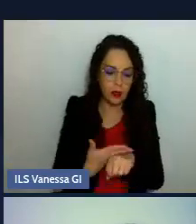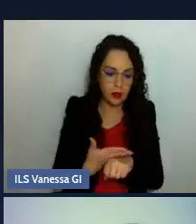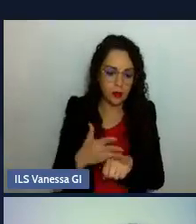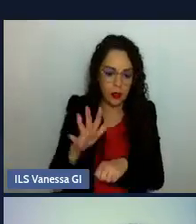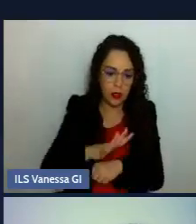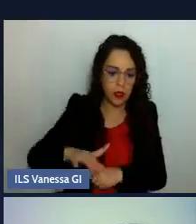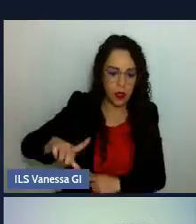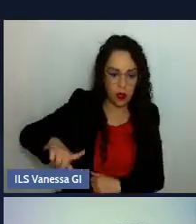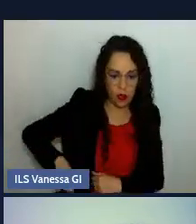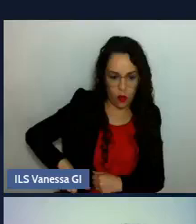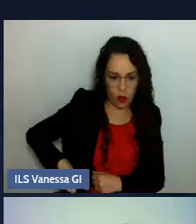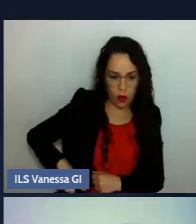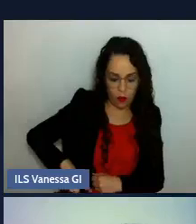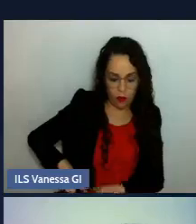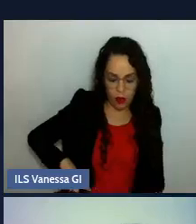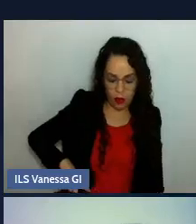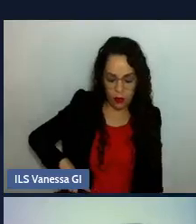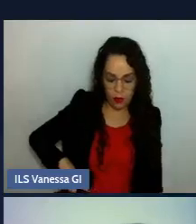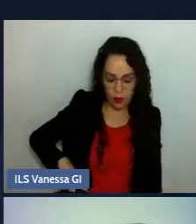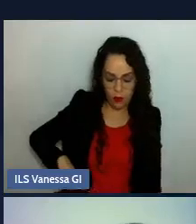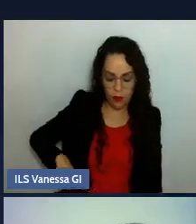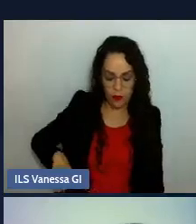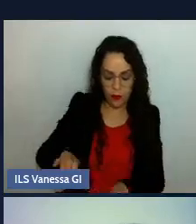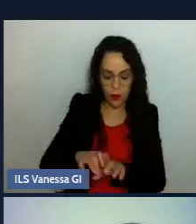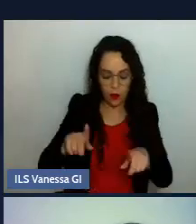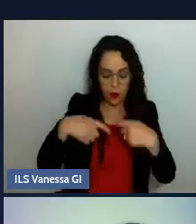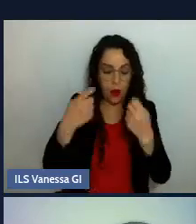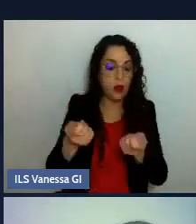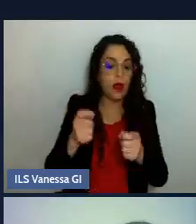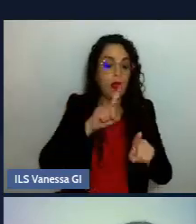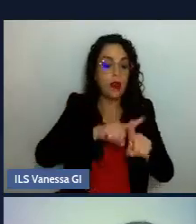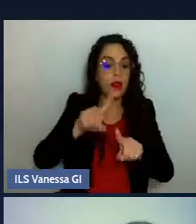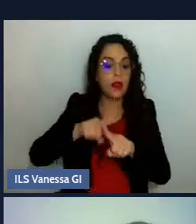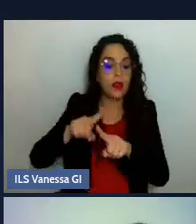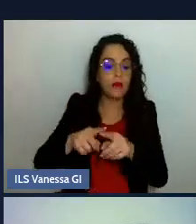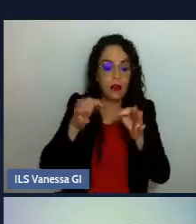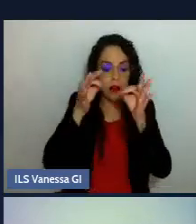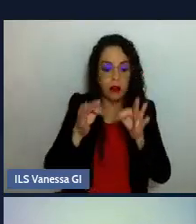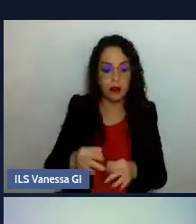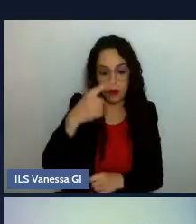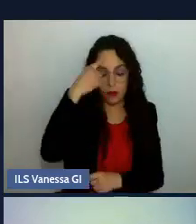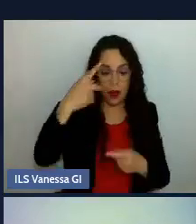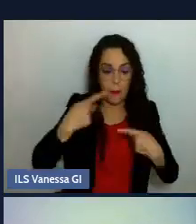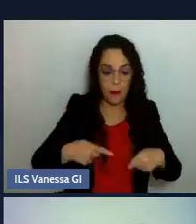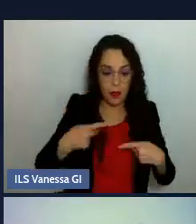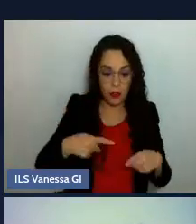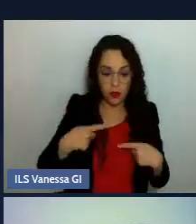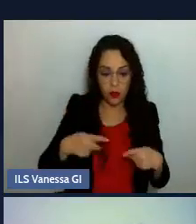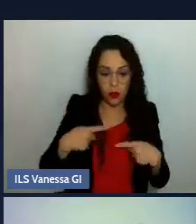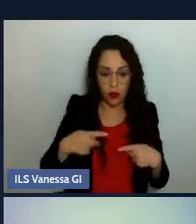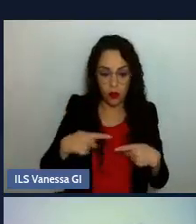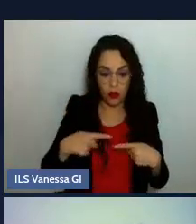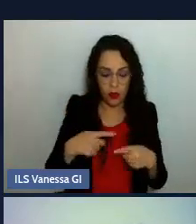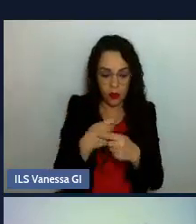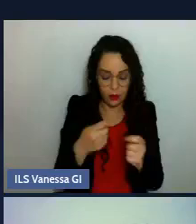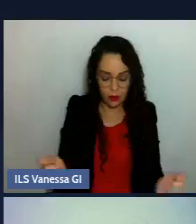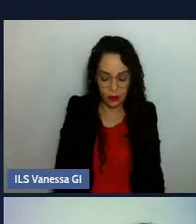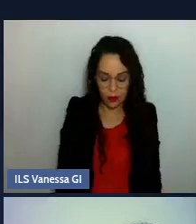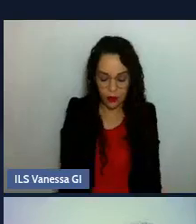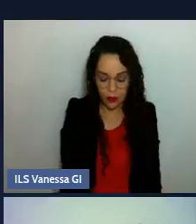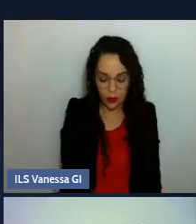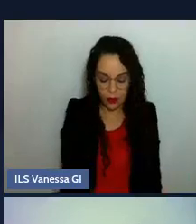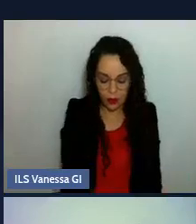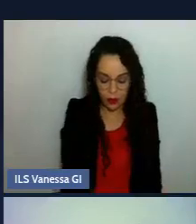se le exigía que se proporcionaran condiciones adecuadas a la población, al